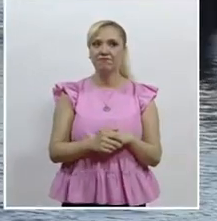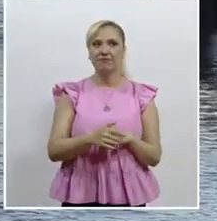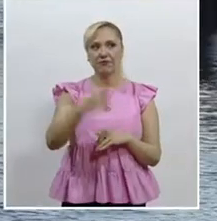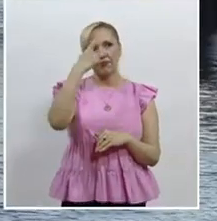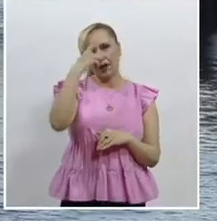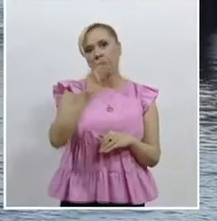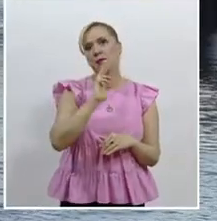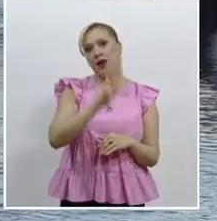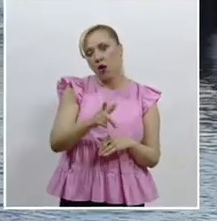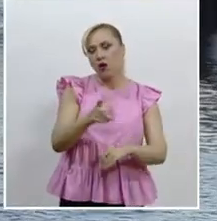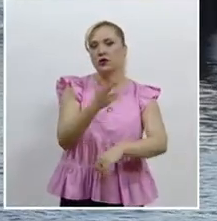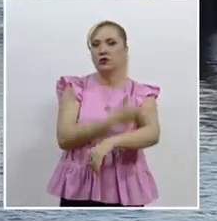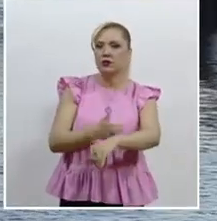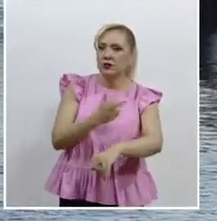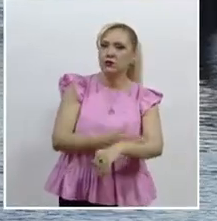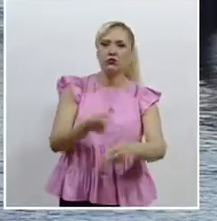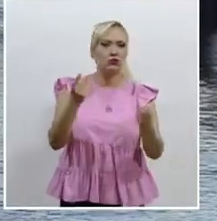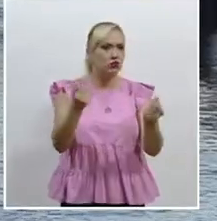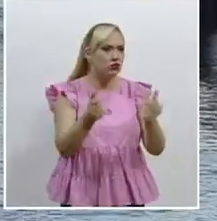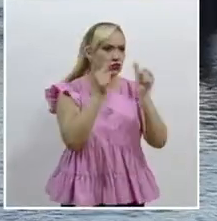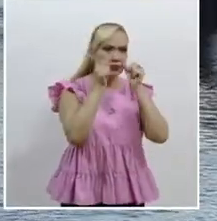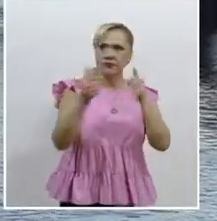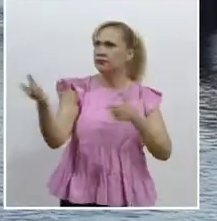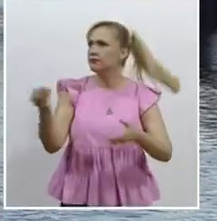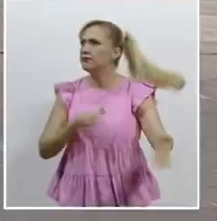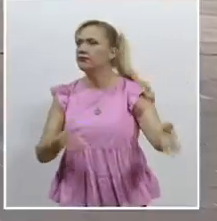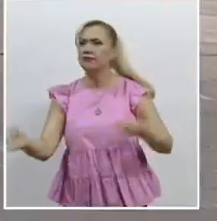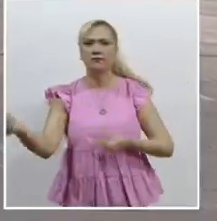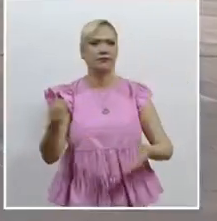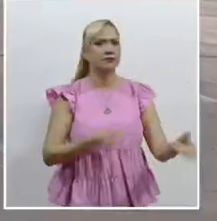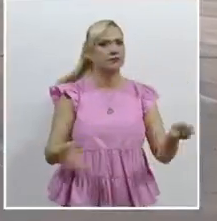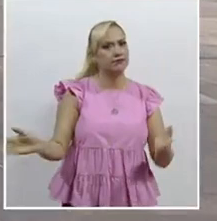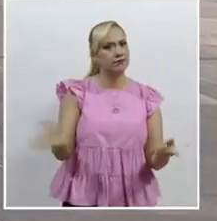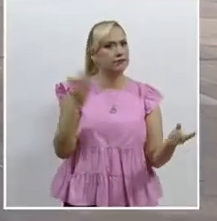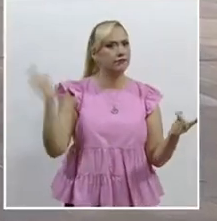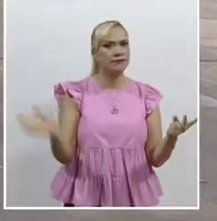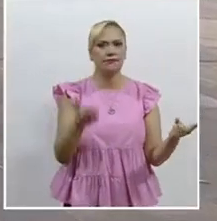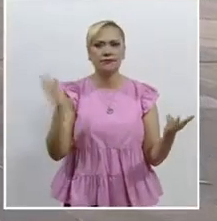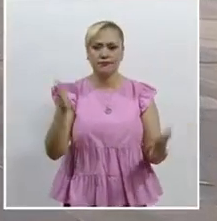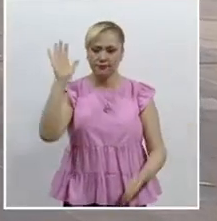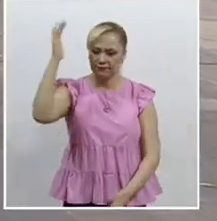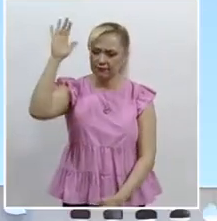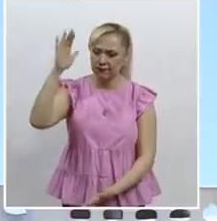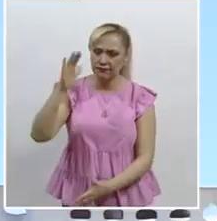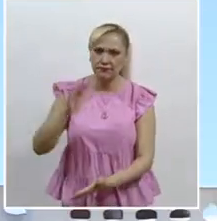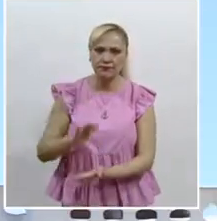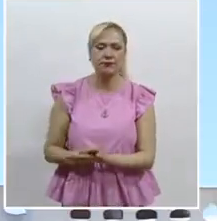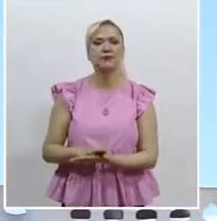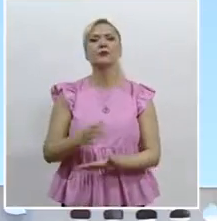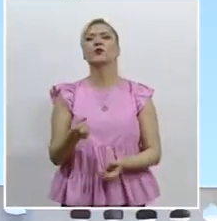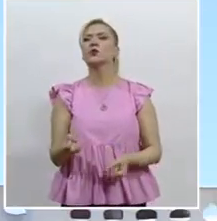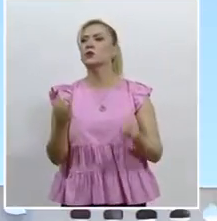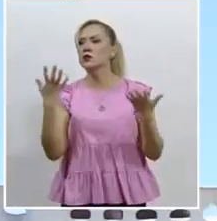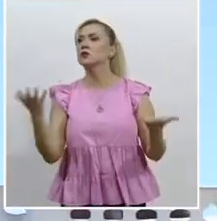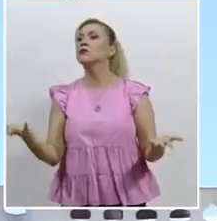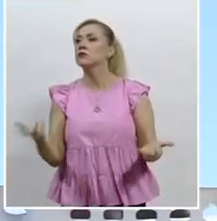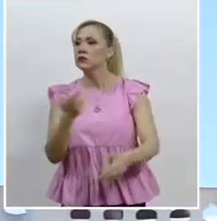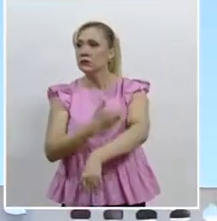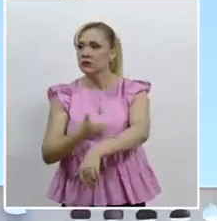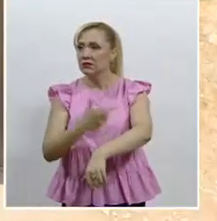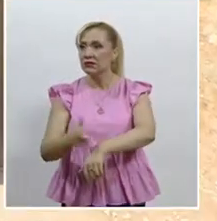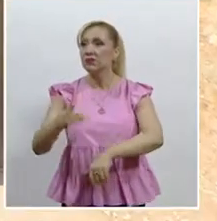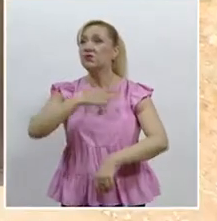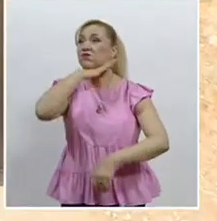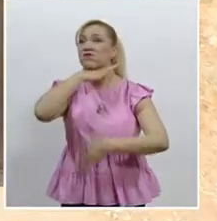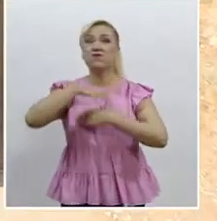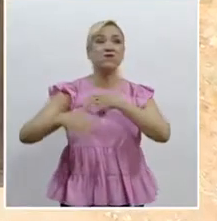mejor forma las cargas de trabajo, los tribunales de trabajo del 10º Circuito en funciones remitirán la cantidad de asuntos en trámite o